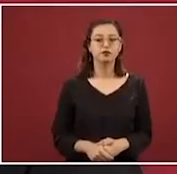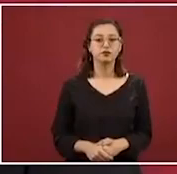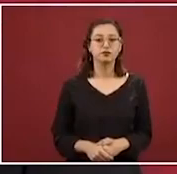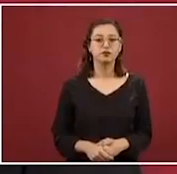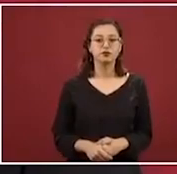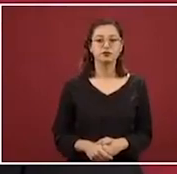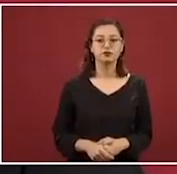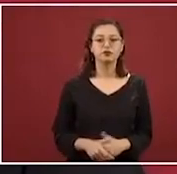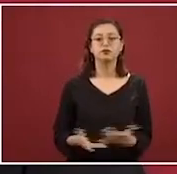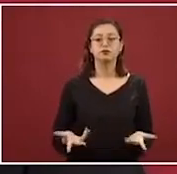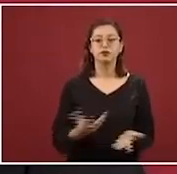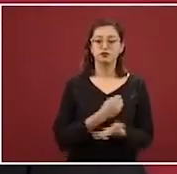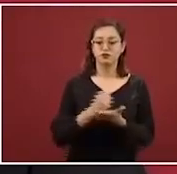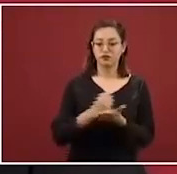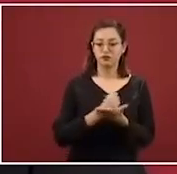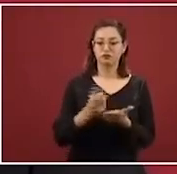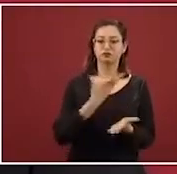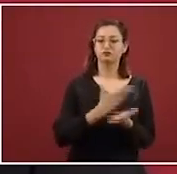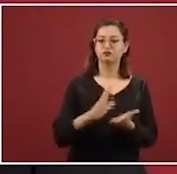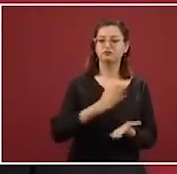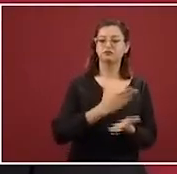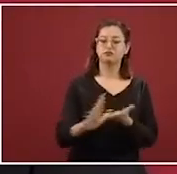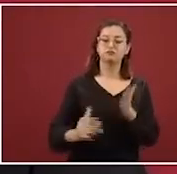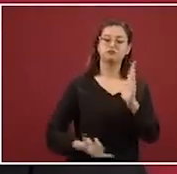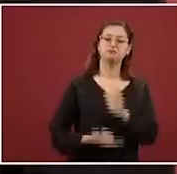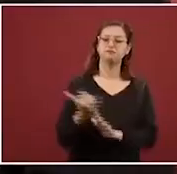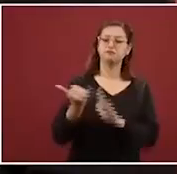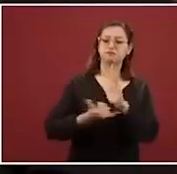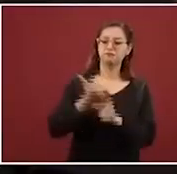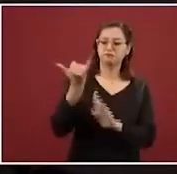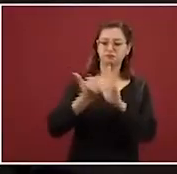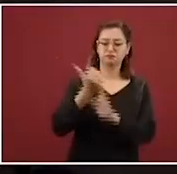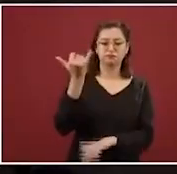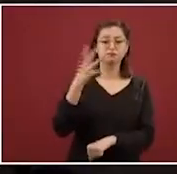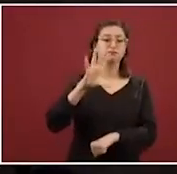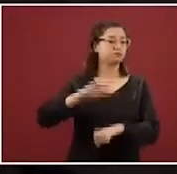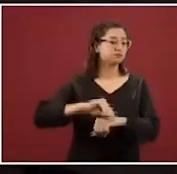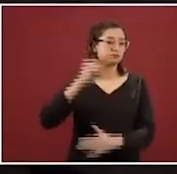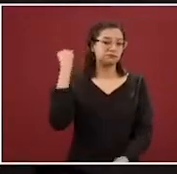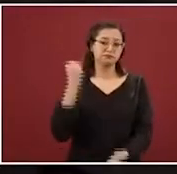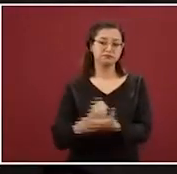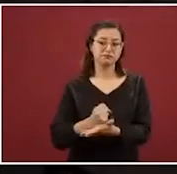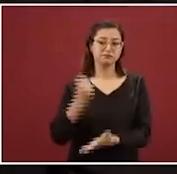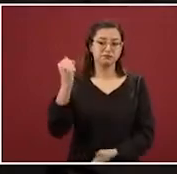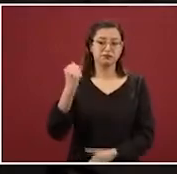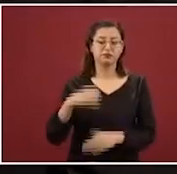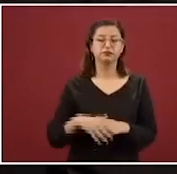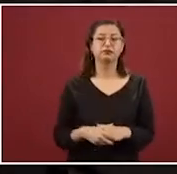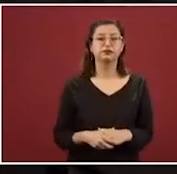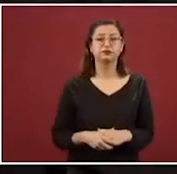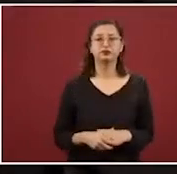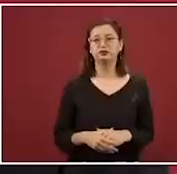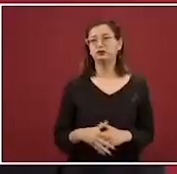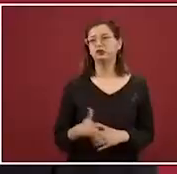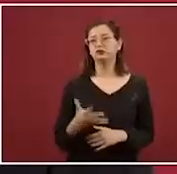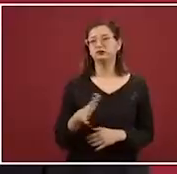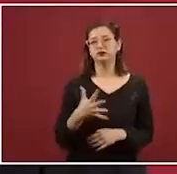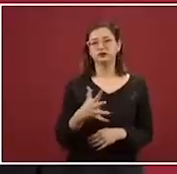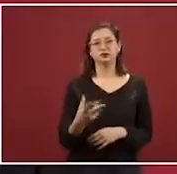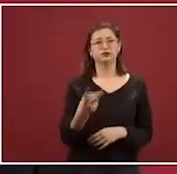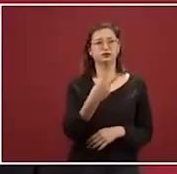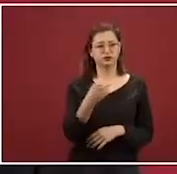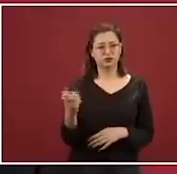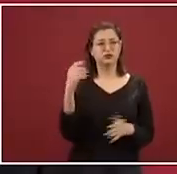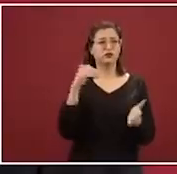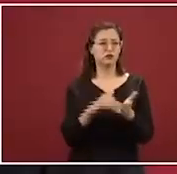el crédito y la construcción de la obra y tiene que aportar alrededor de